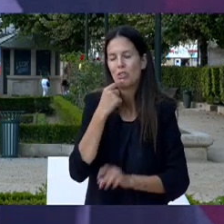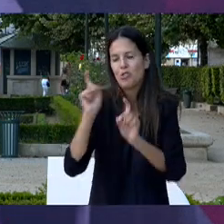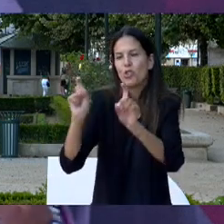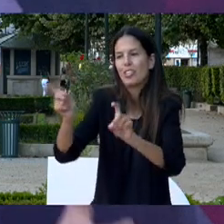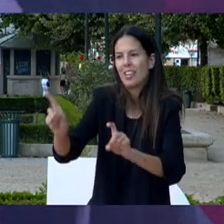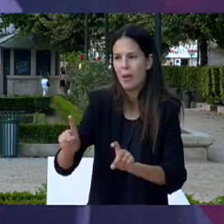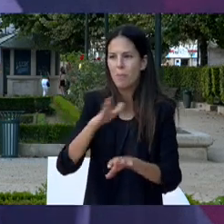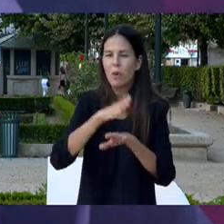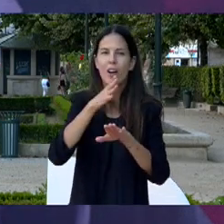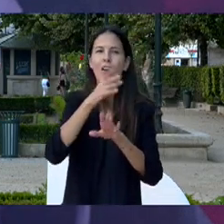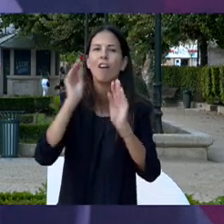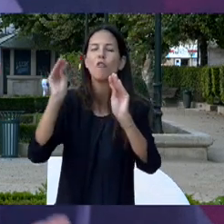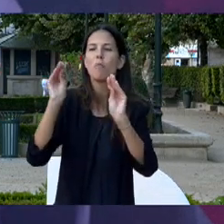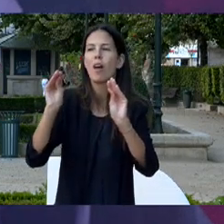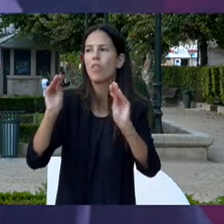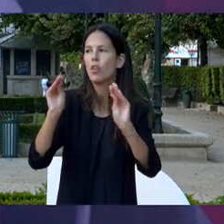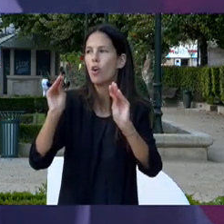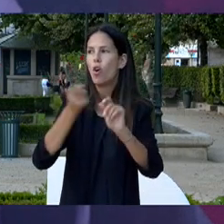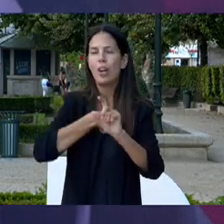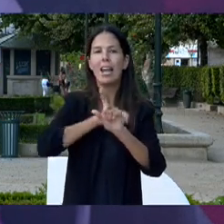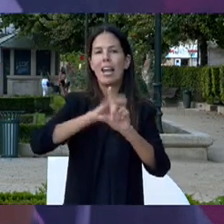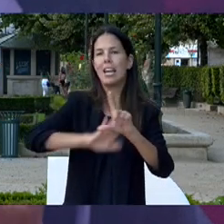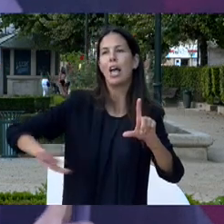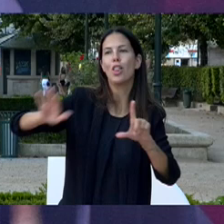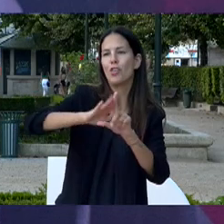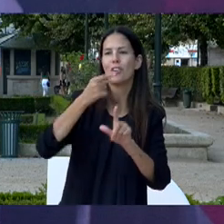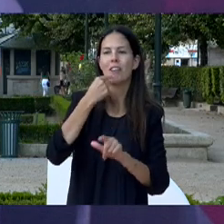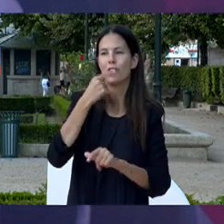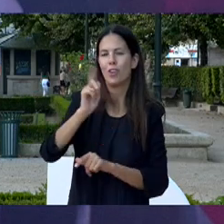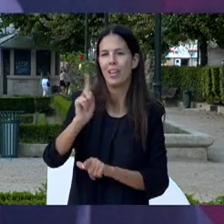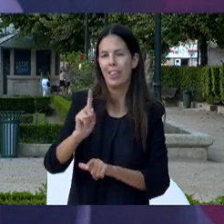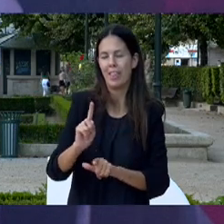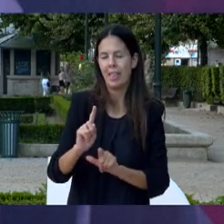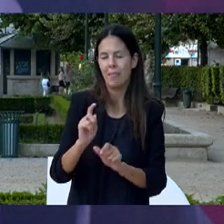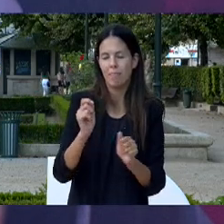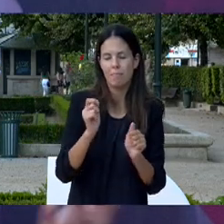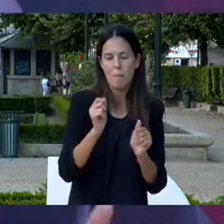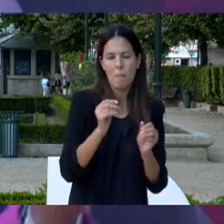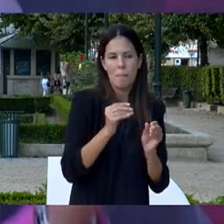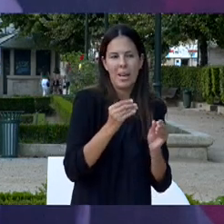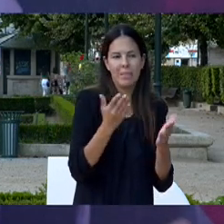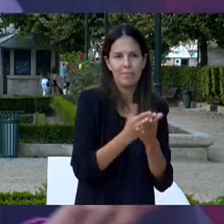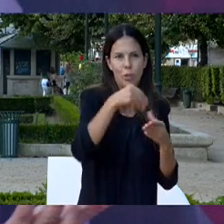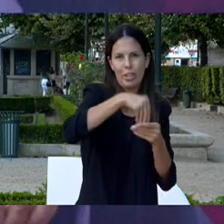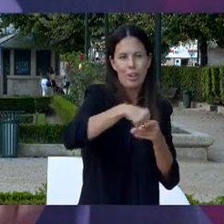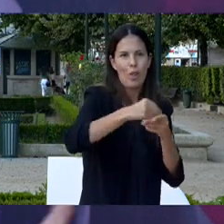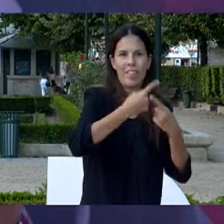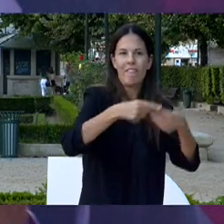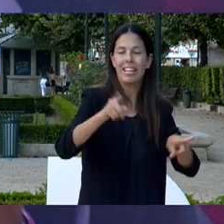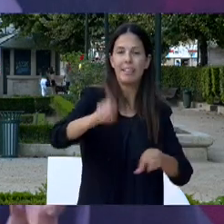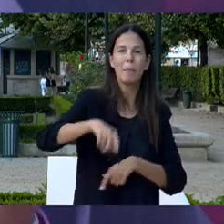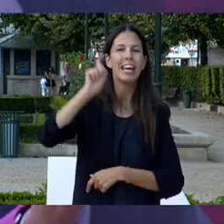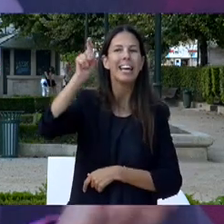do espírito de formación nacional, que seguro que por aquí que se acorda, daba unha materia totalmente distinta. E tamén Ernestina